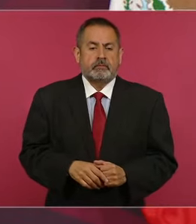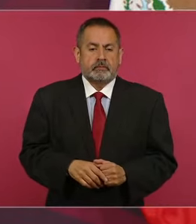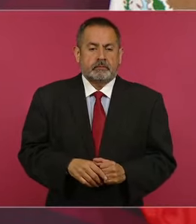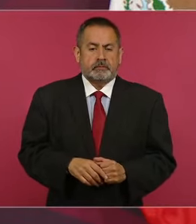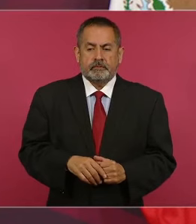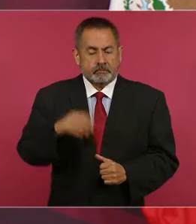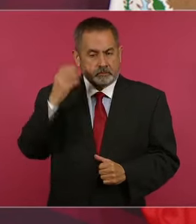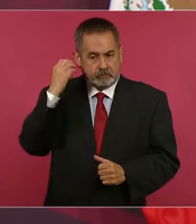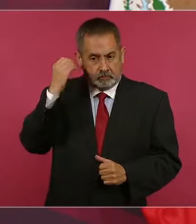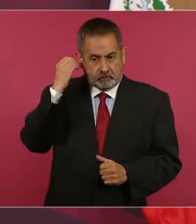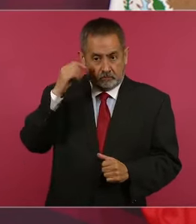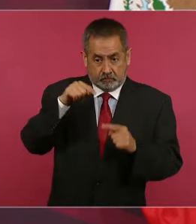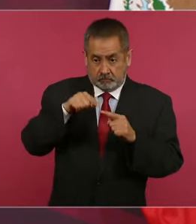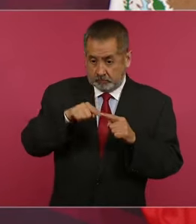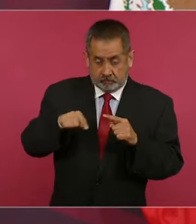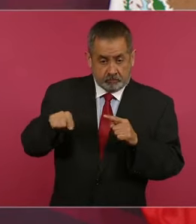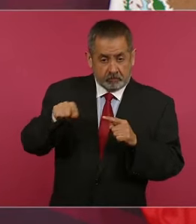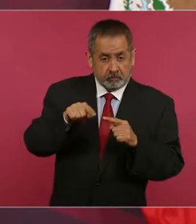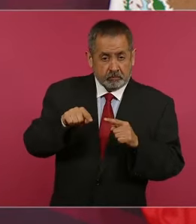Oaxaca,